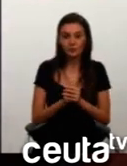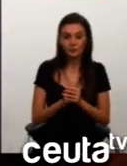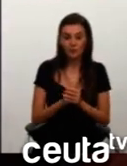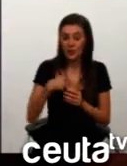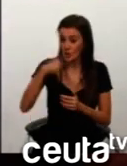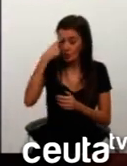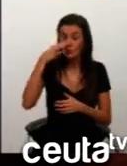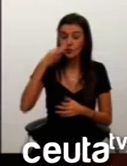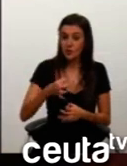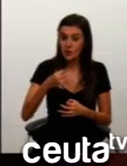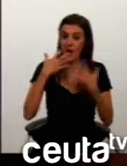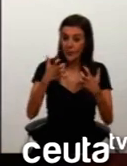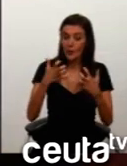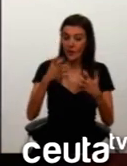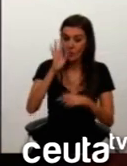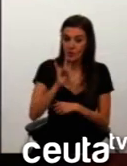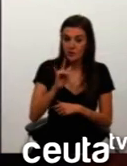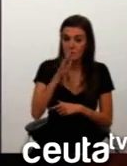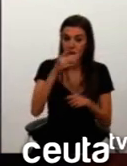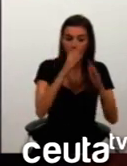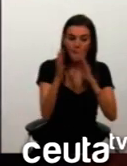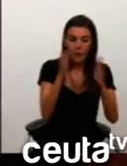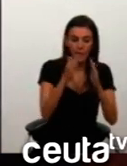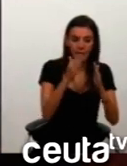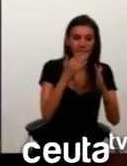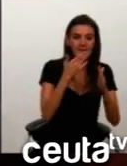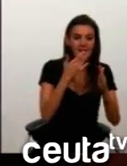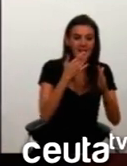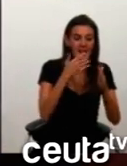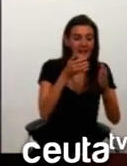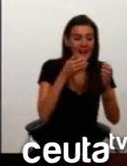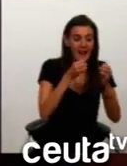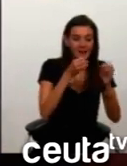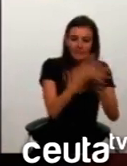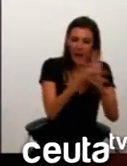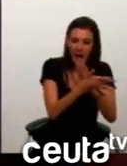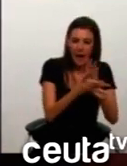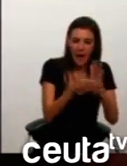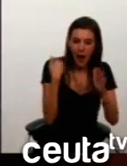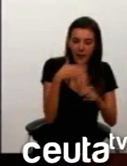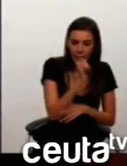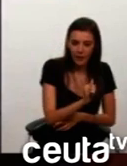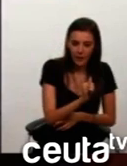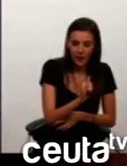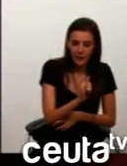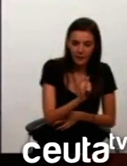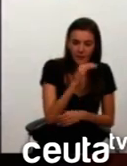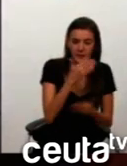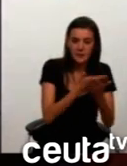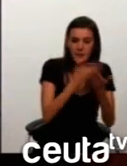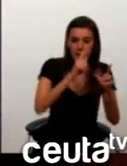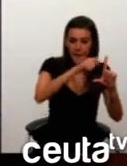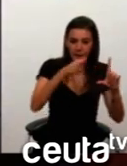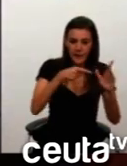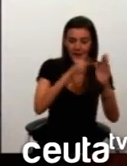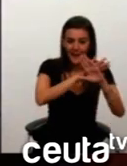Yo sé que estamos en una aprobación inicial, hay un periodo de alegaciones. Yo ya le estoy adelantando los argumentos. Usted sabe que si algo somos en el MDC